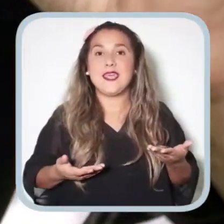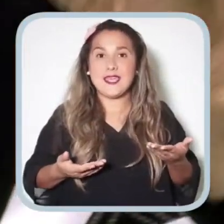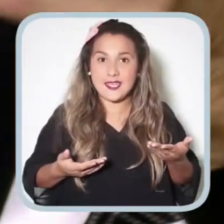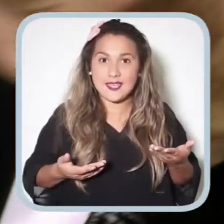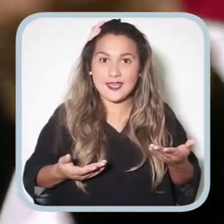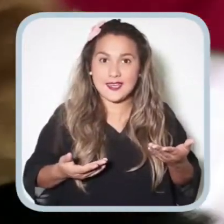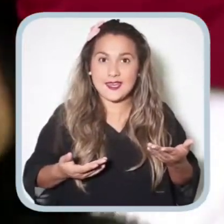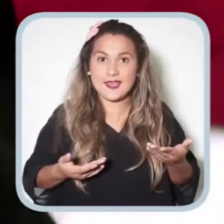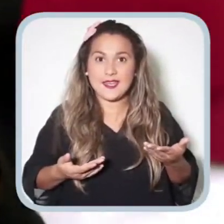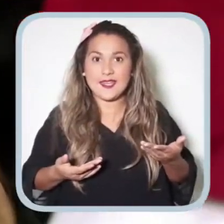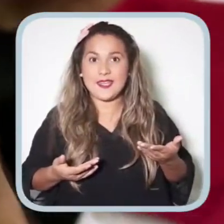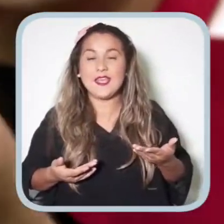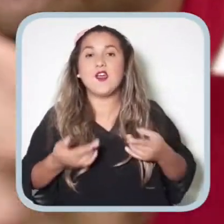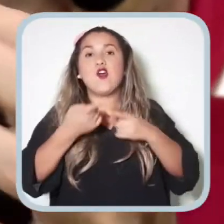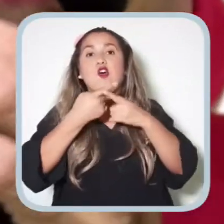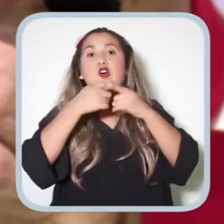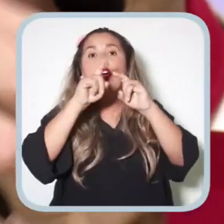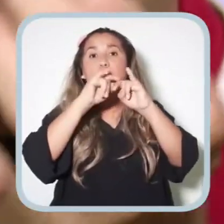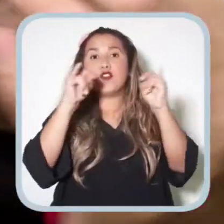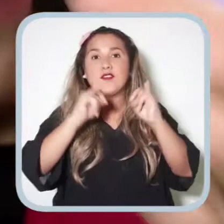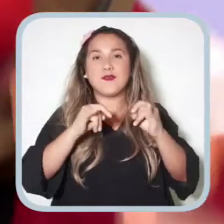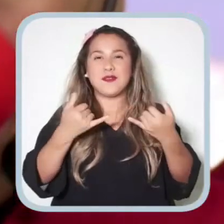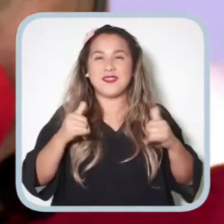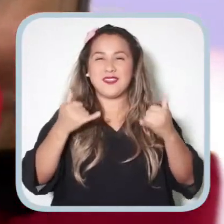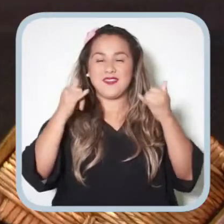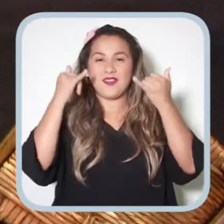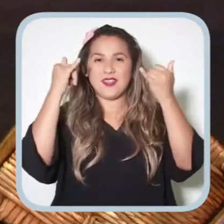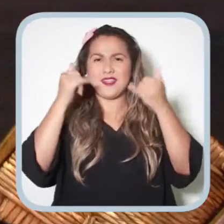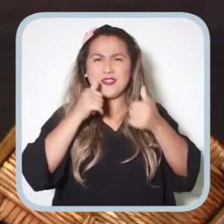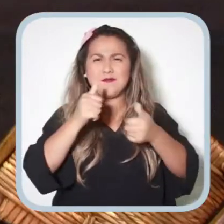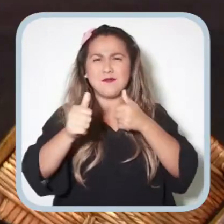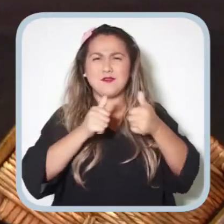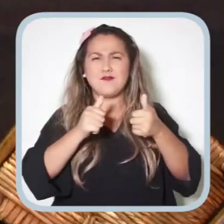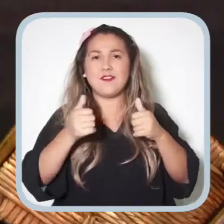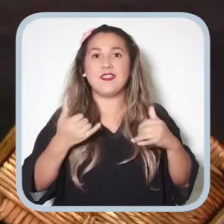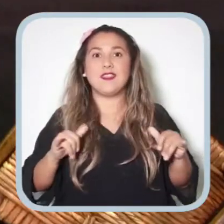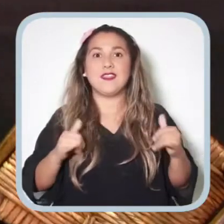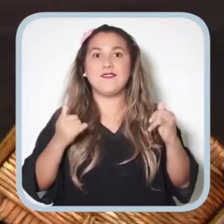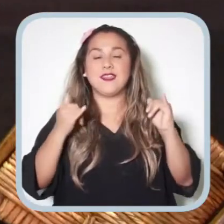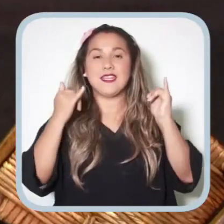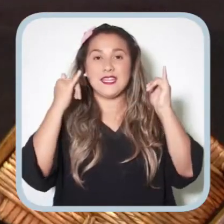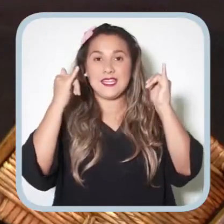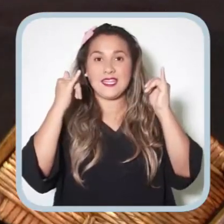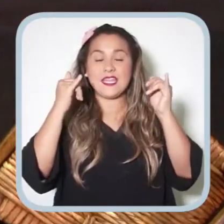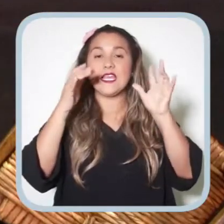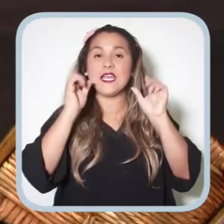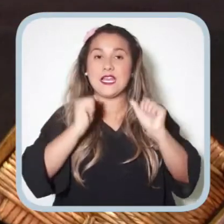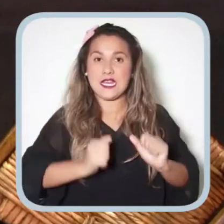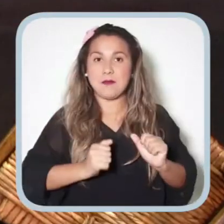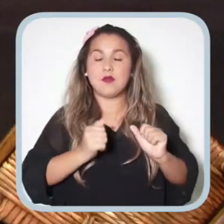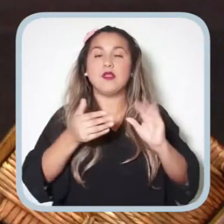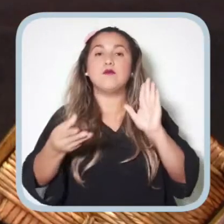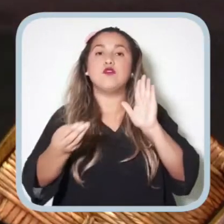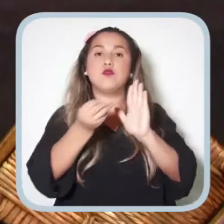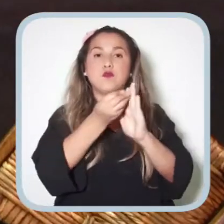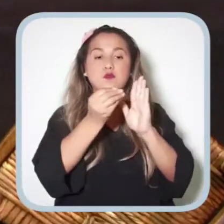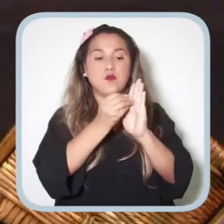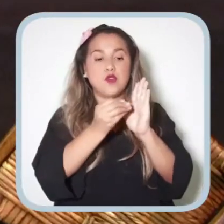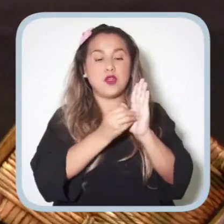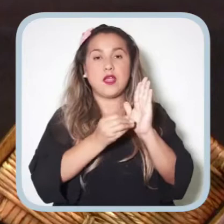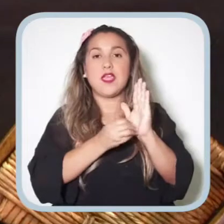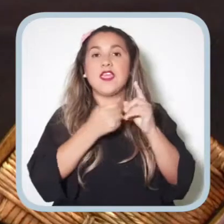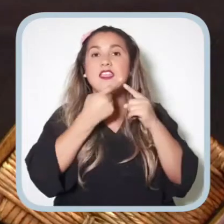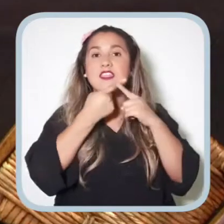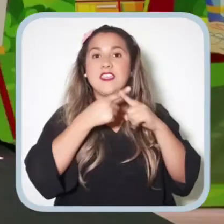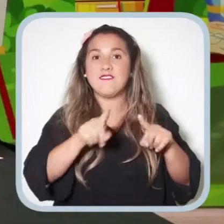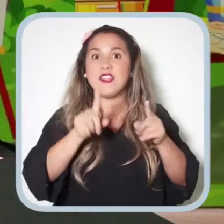¡Miren! Otra forma divertida, muy pero muy entretenida. Y la podemos ir colocando en distintos lugares donde